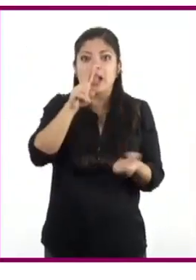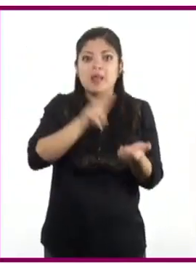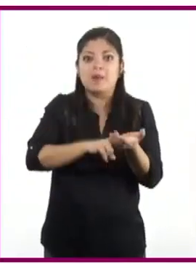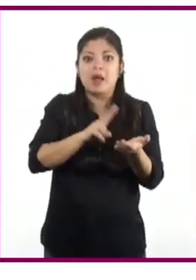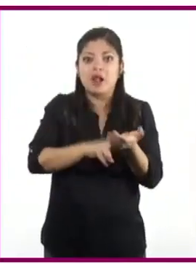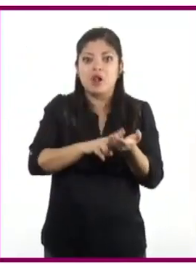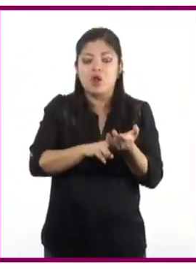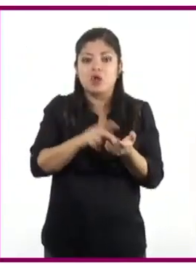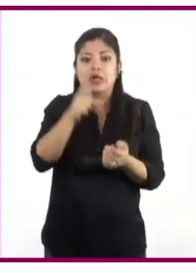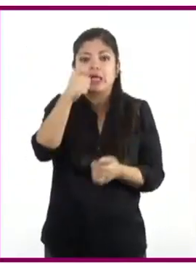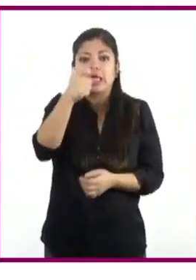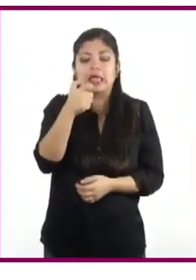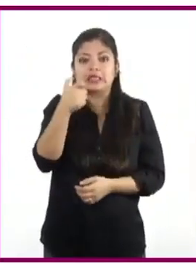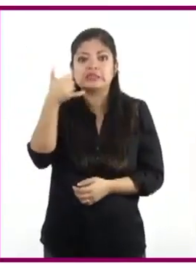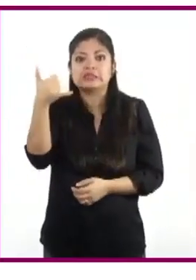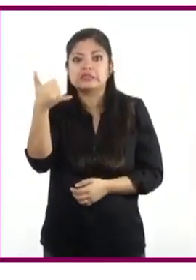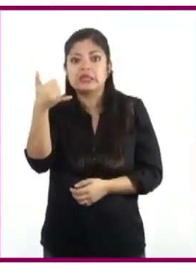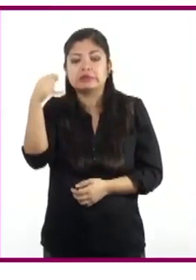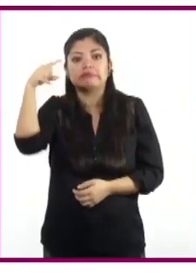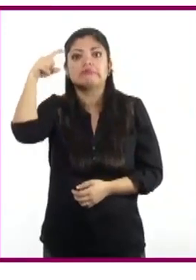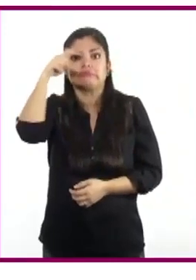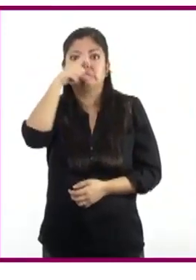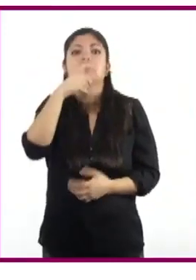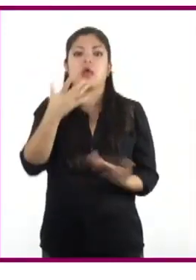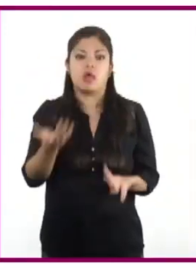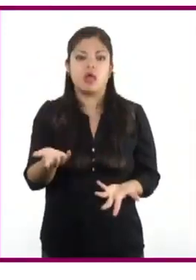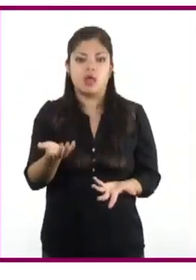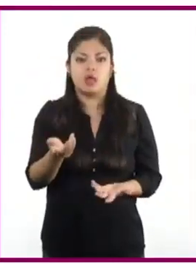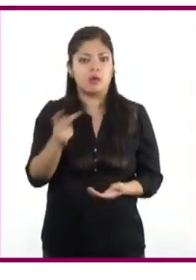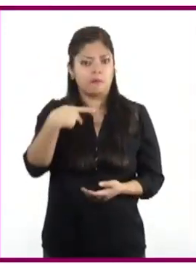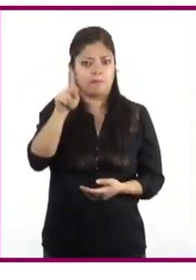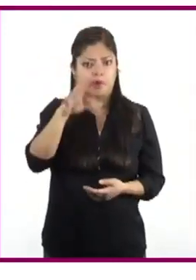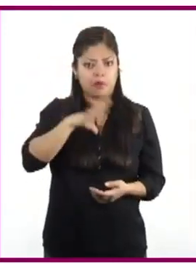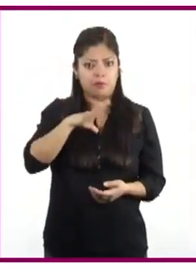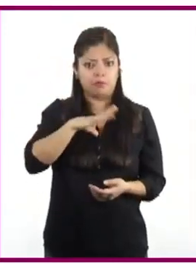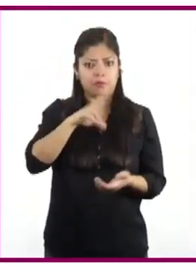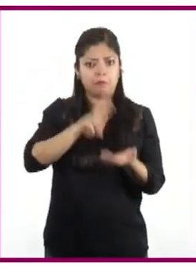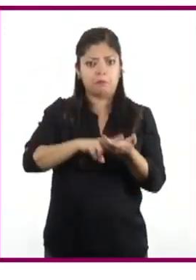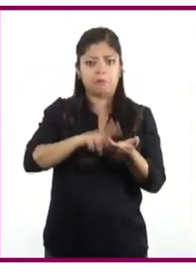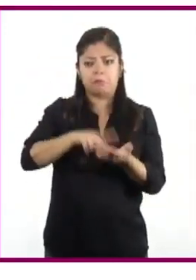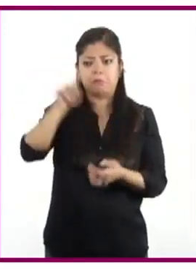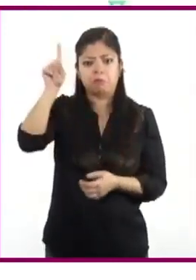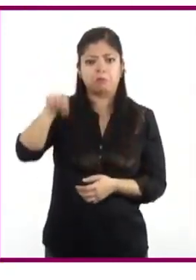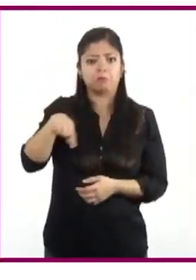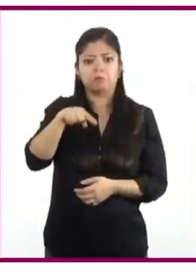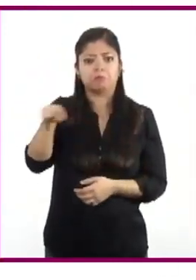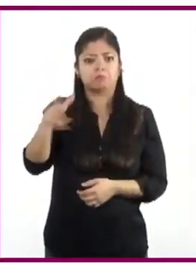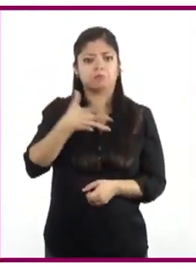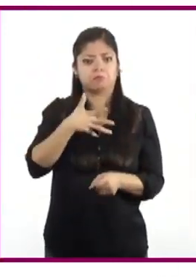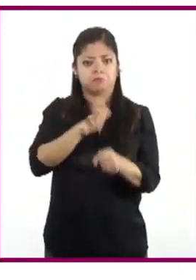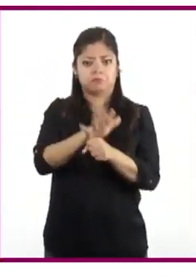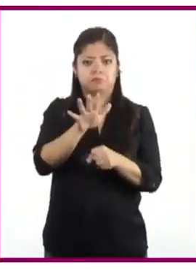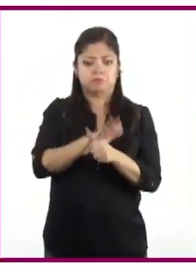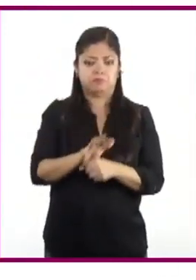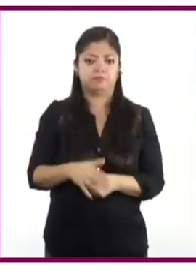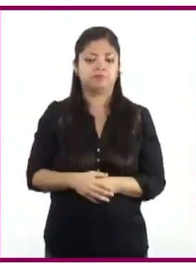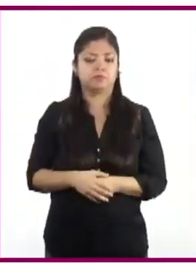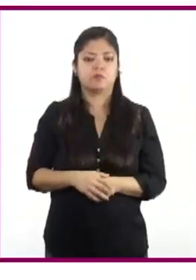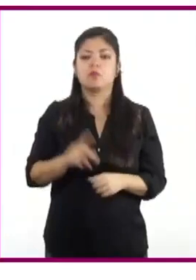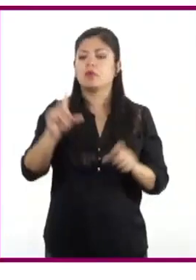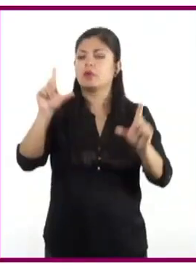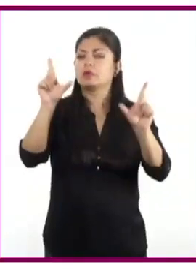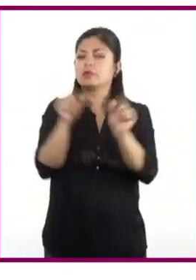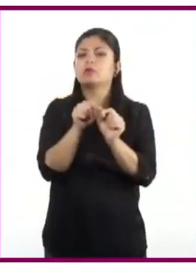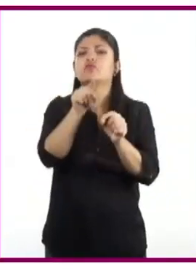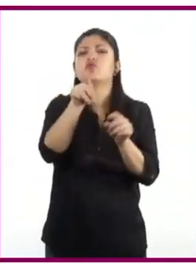par X, Y, más allá de los valores que se tienen en los ejes. En conclusión, el llenado